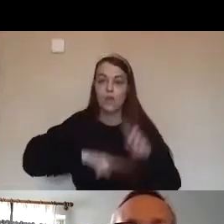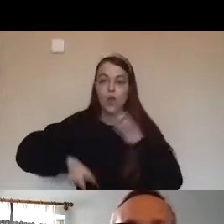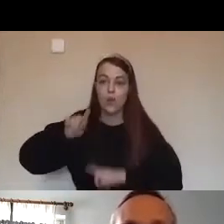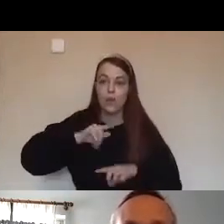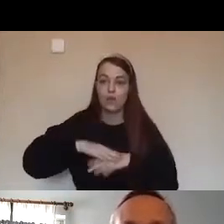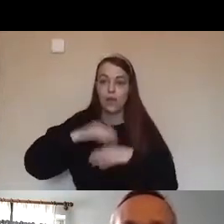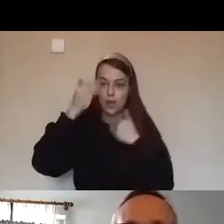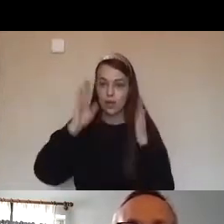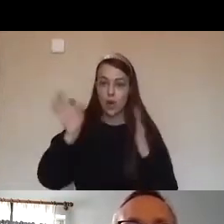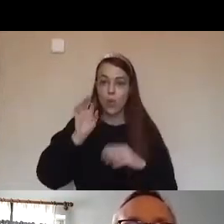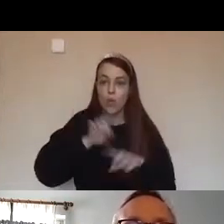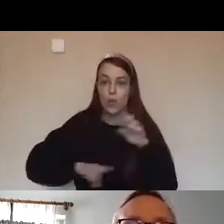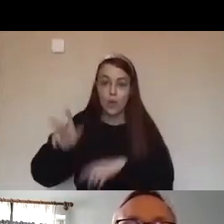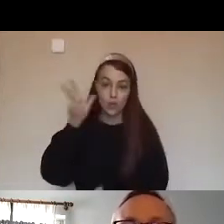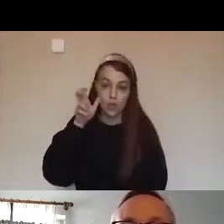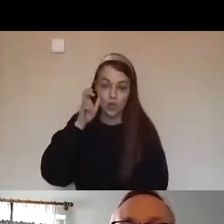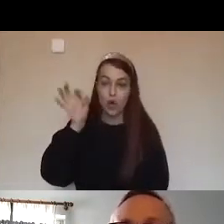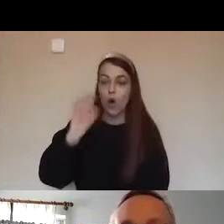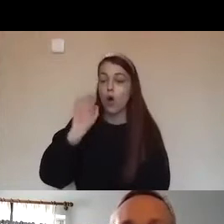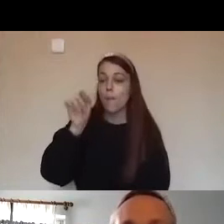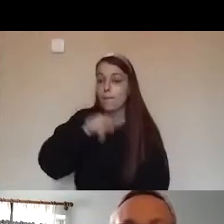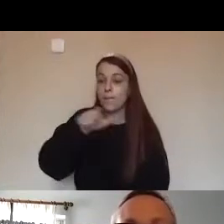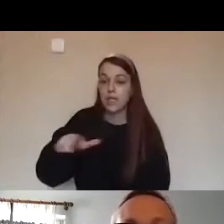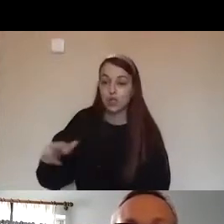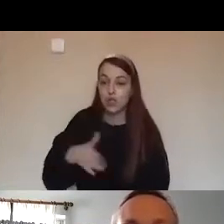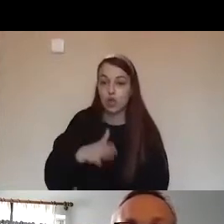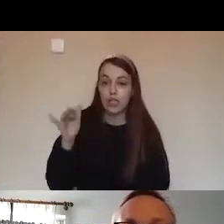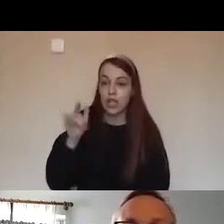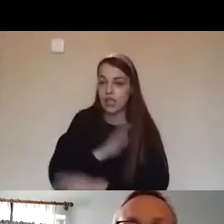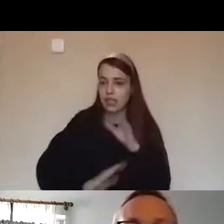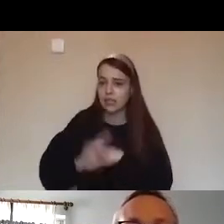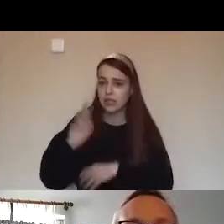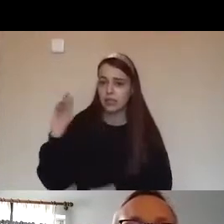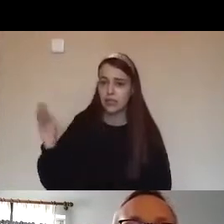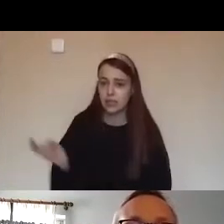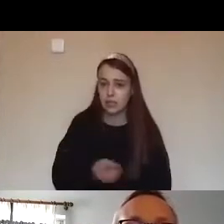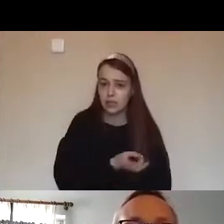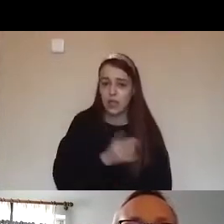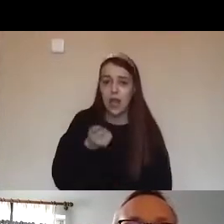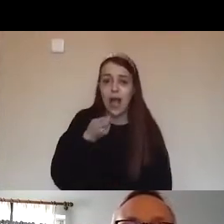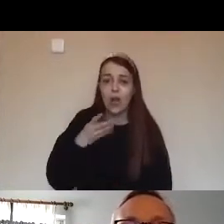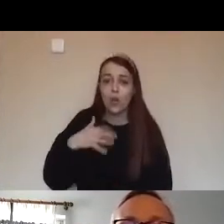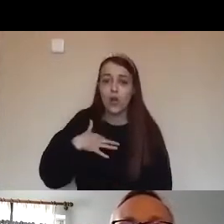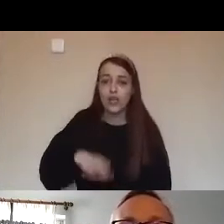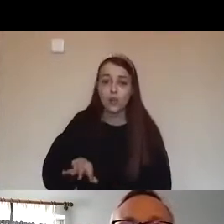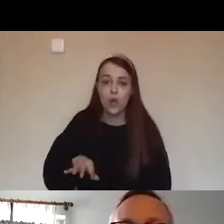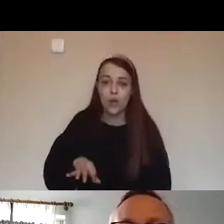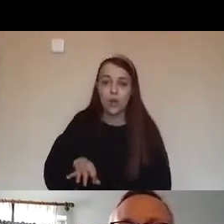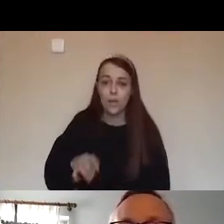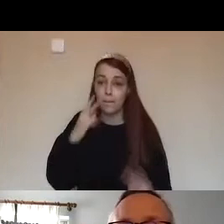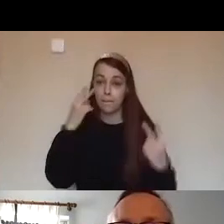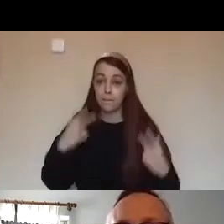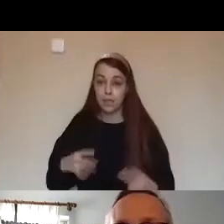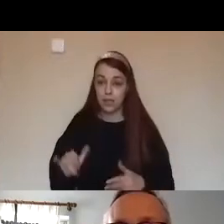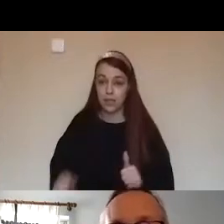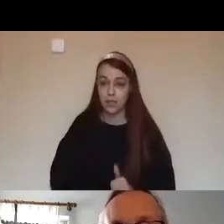concentración o problemas auditivos o gente con múltiples discapacidades. Algunas pueden no ser visibles.